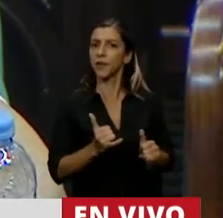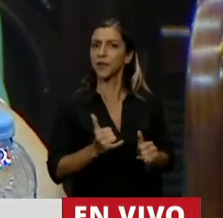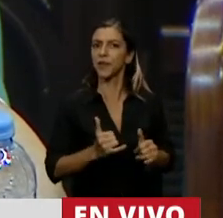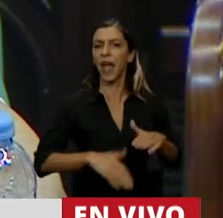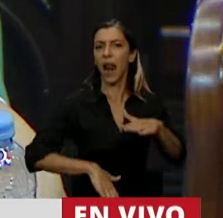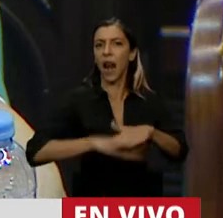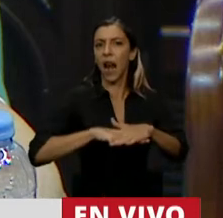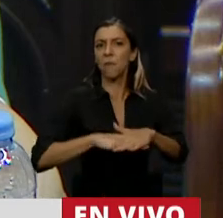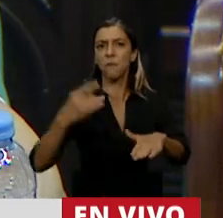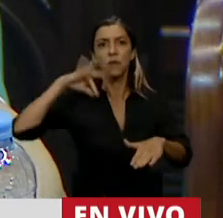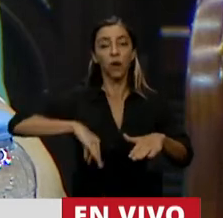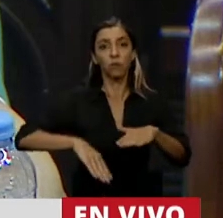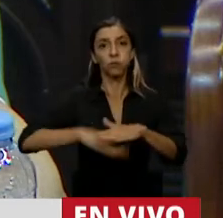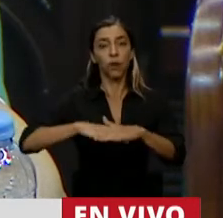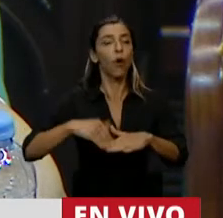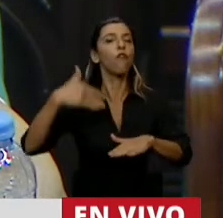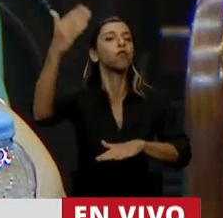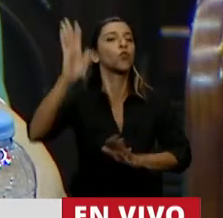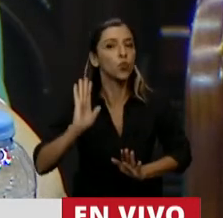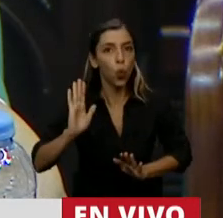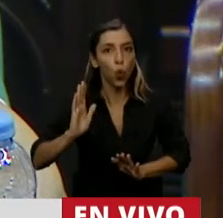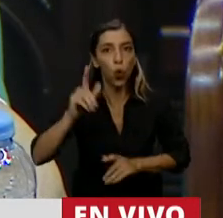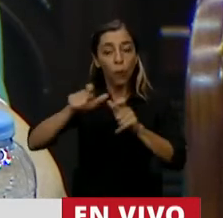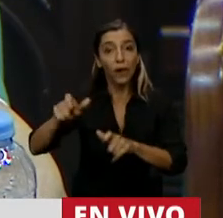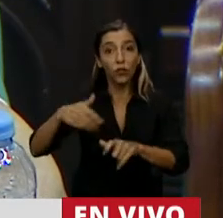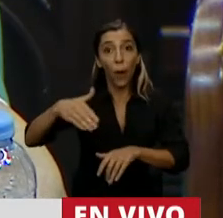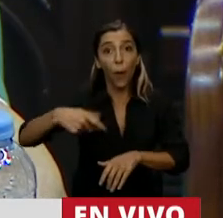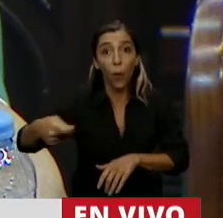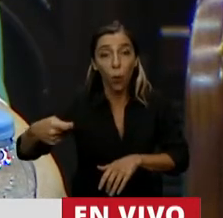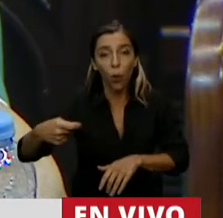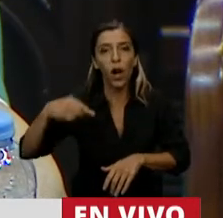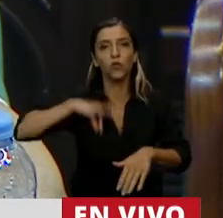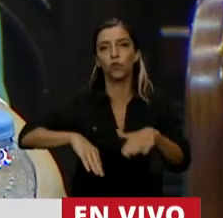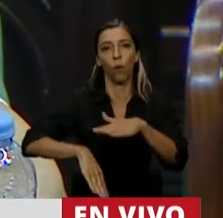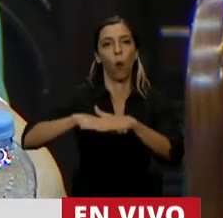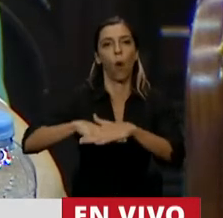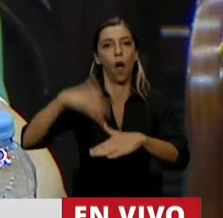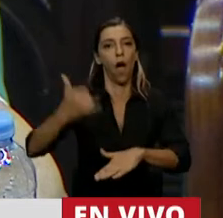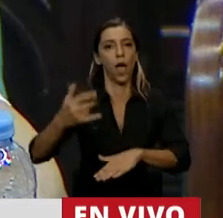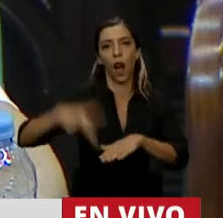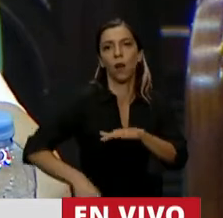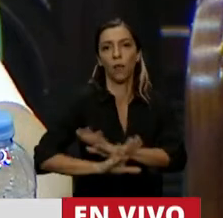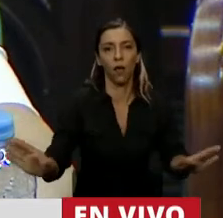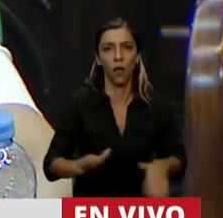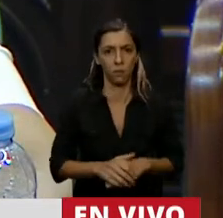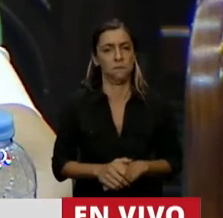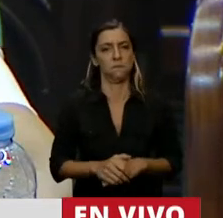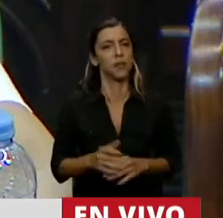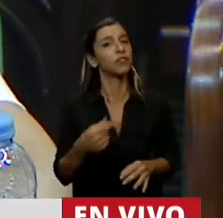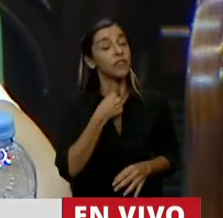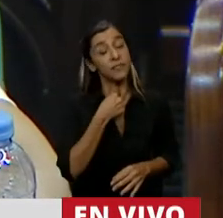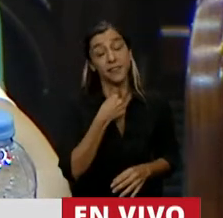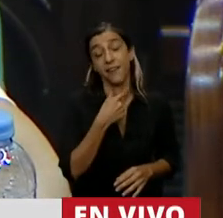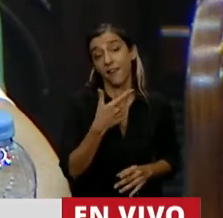los ingresos de los jubilados a futuro. Por eso quería remarcar esto antes de comenzar mi discurso sobre la ley en